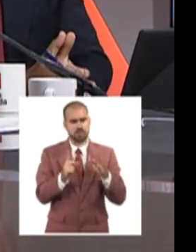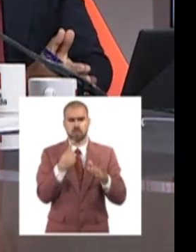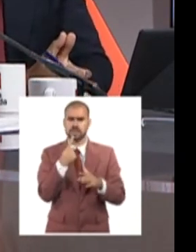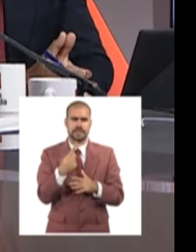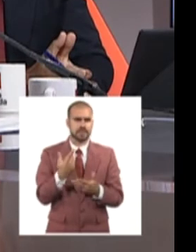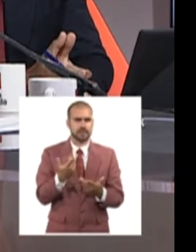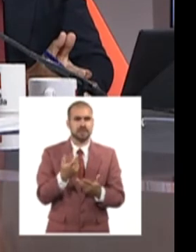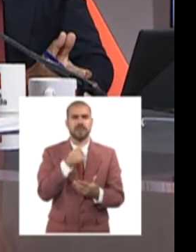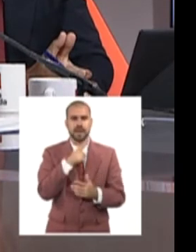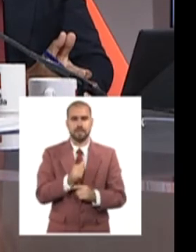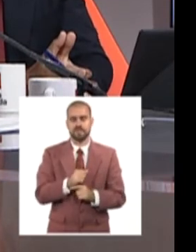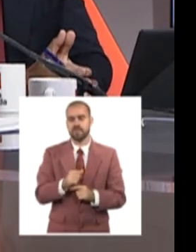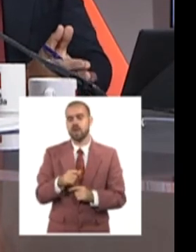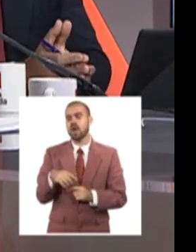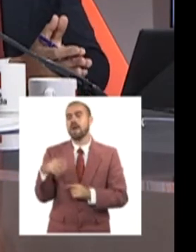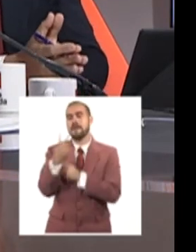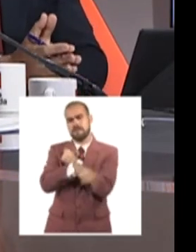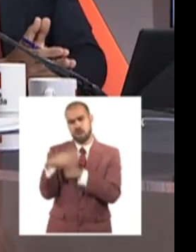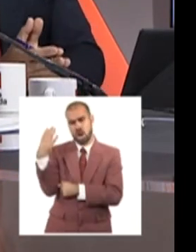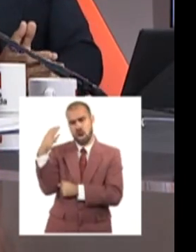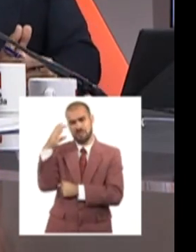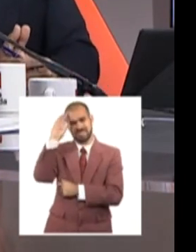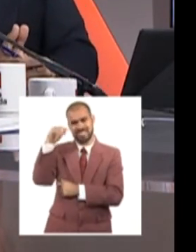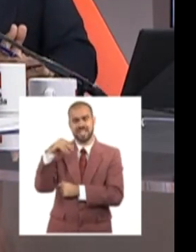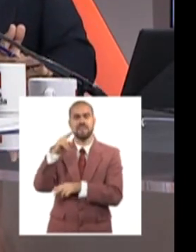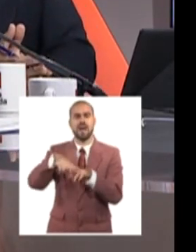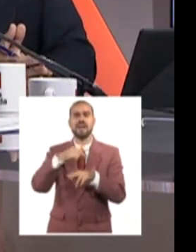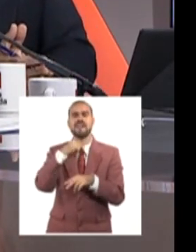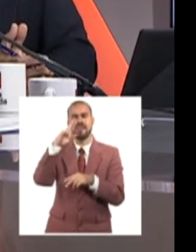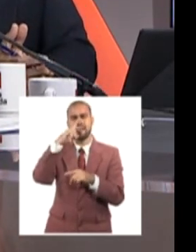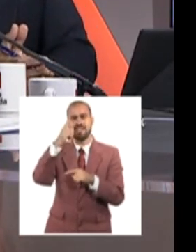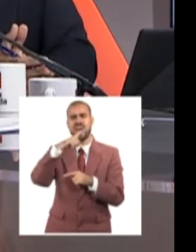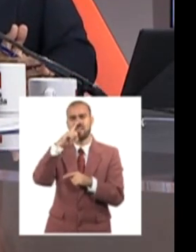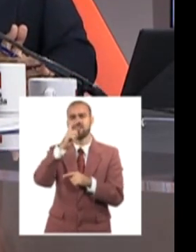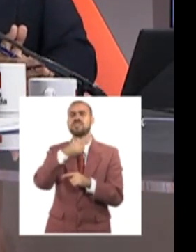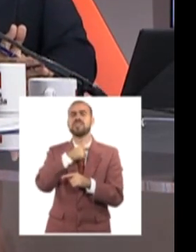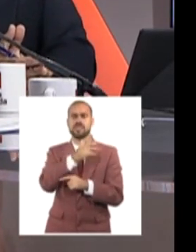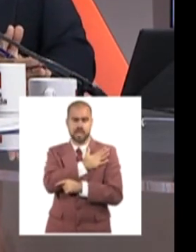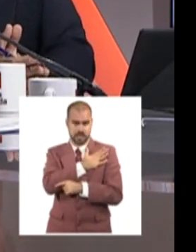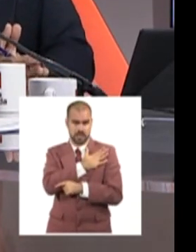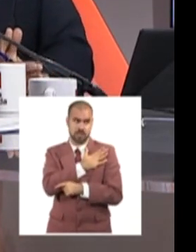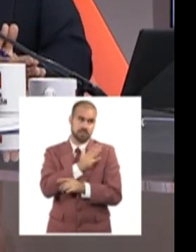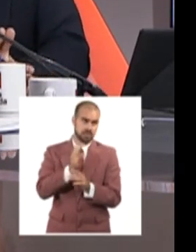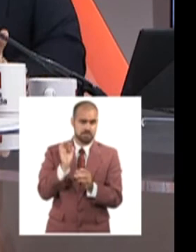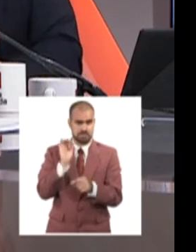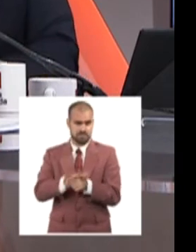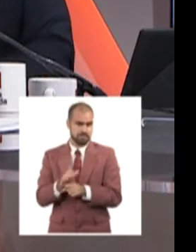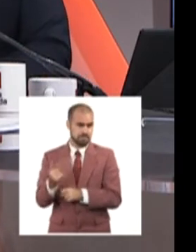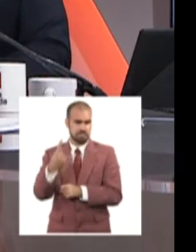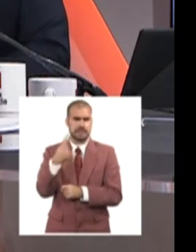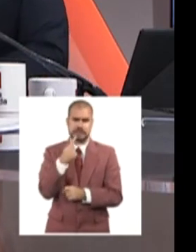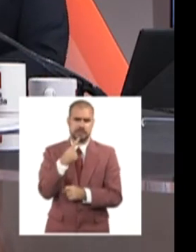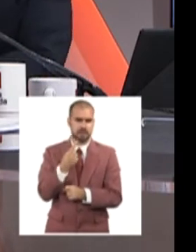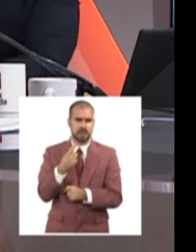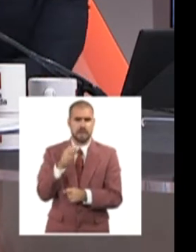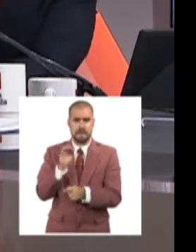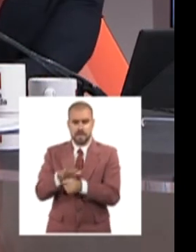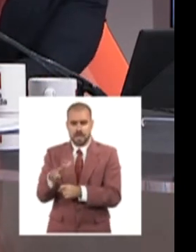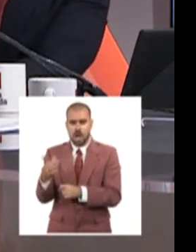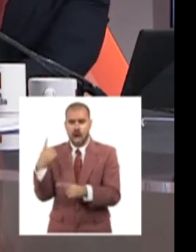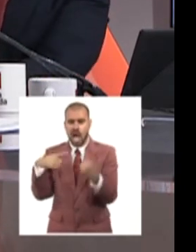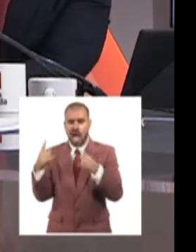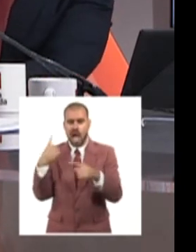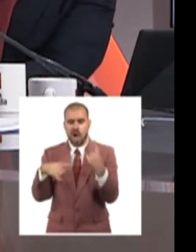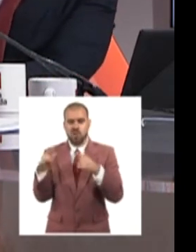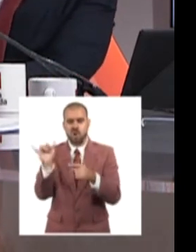hernández en colombia en el primer momento han aparecido bolsonaro si trump en muchas elecciones